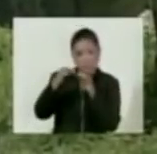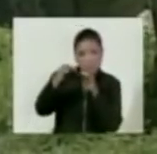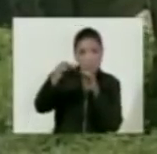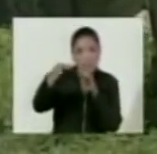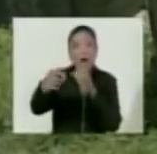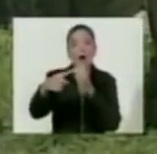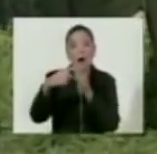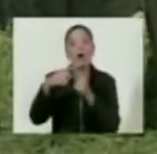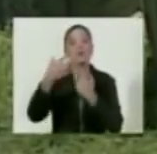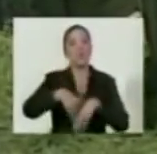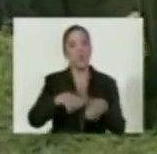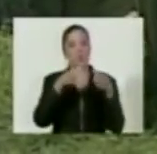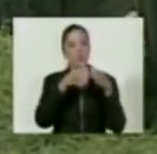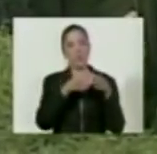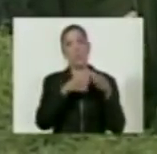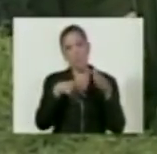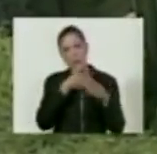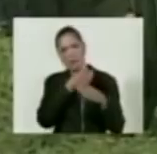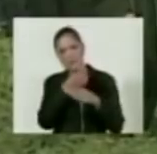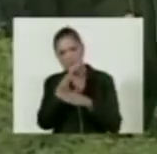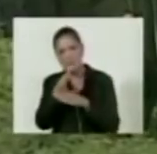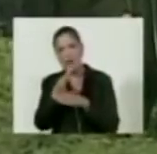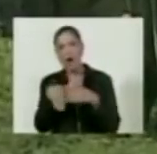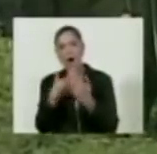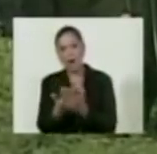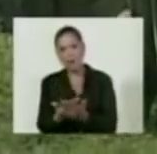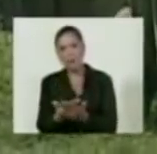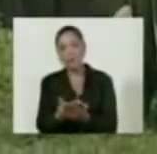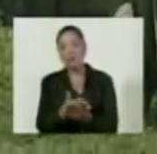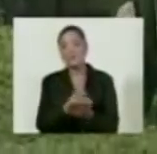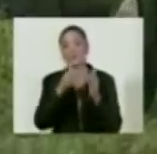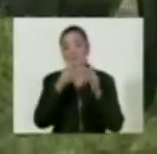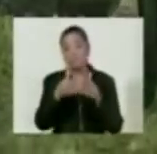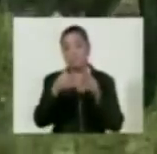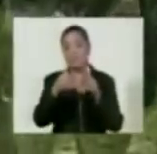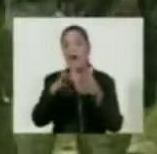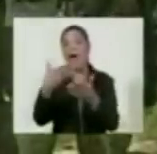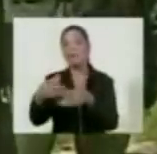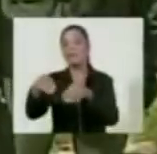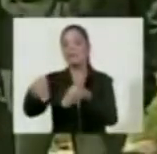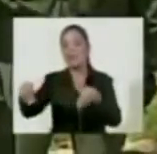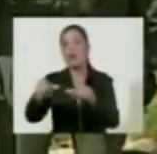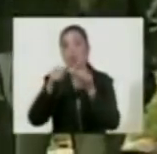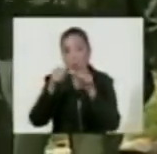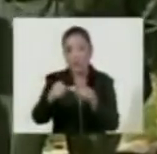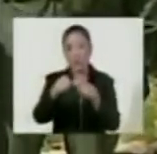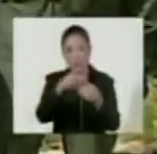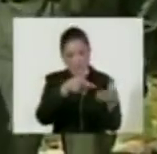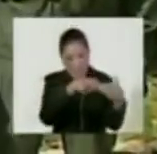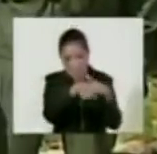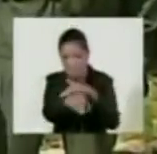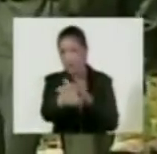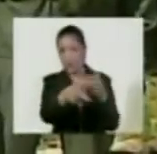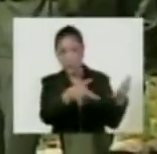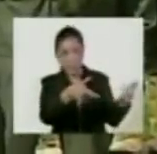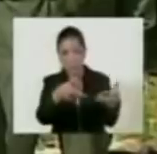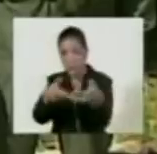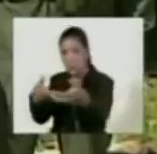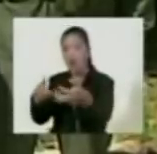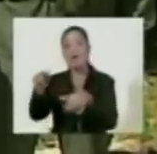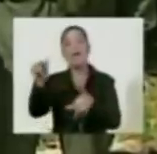tropas lleguen y pongan el pie en tierra y continúen las operaciones tierra adentro. Estas